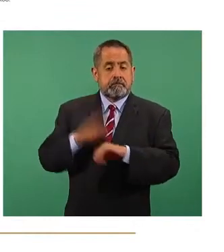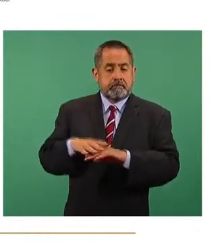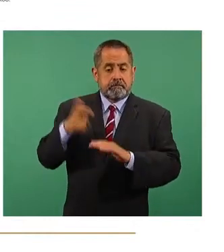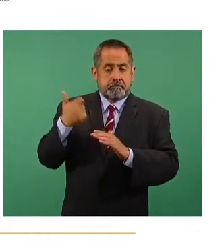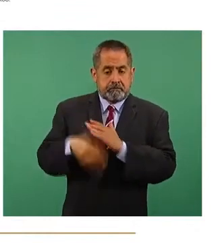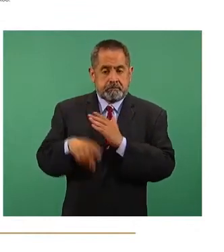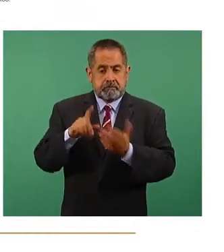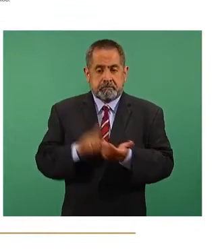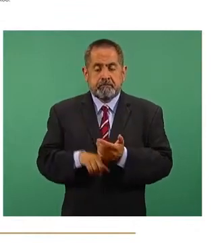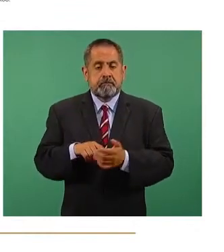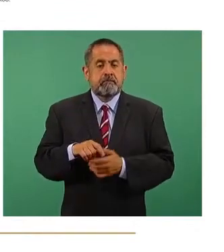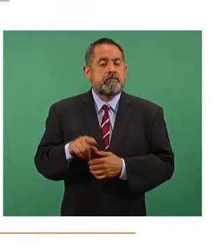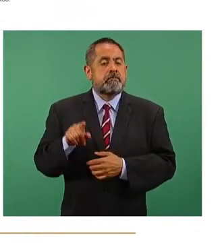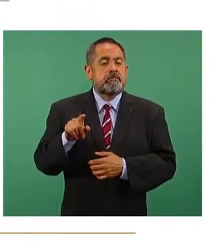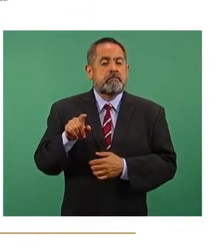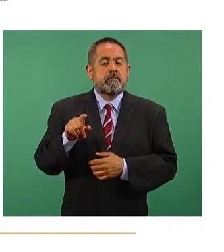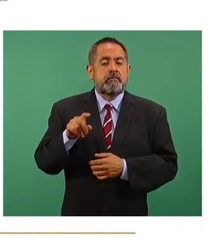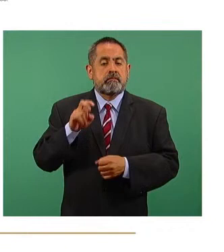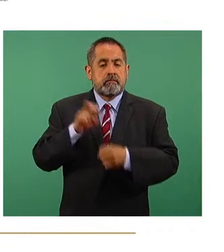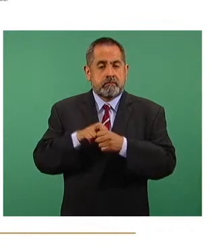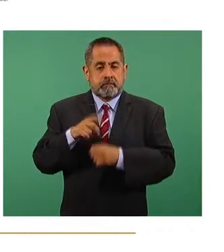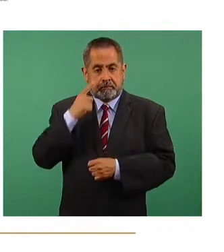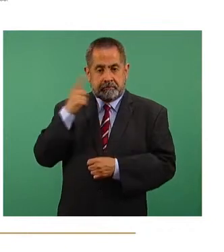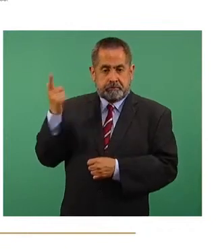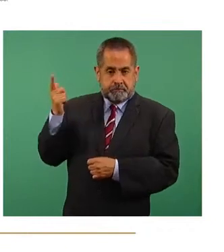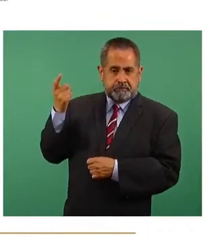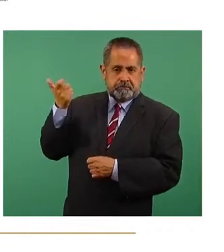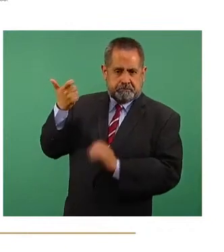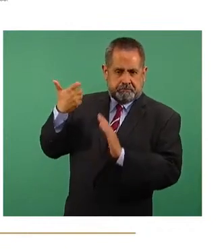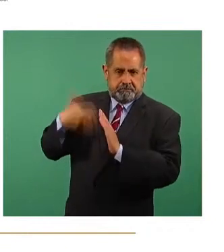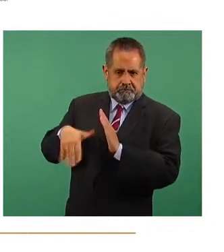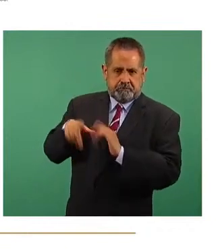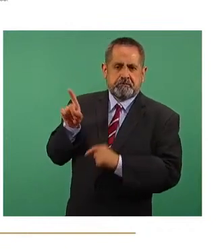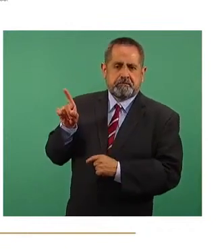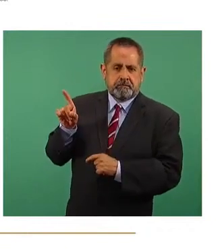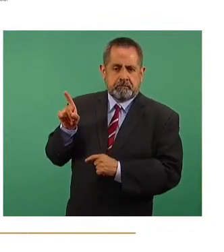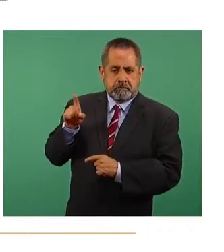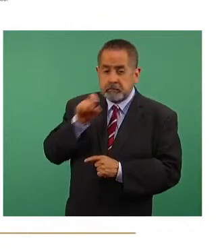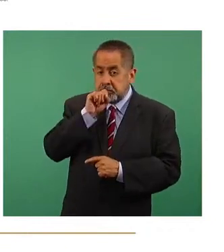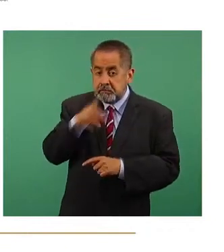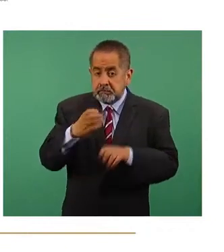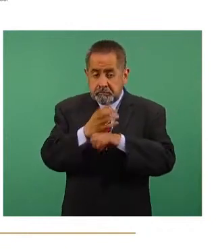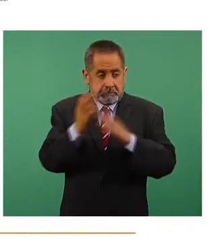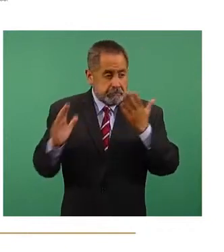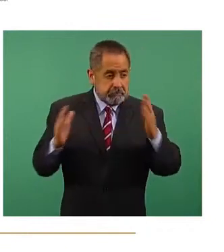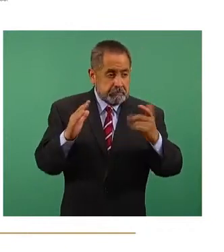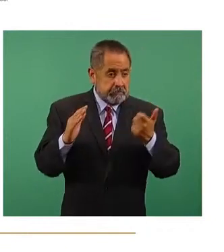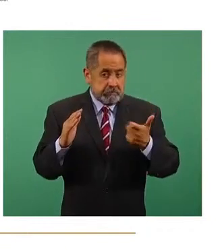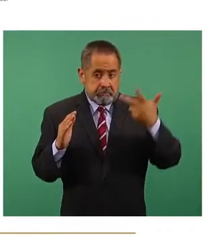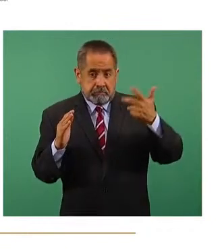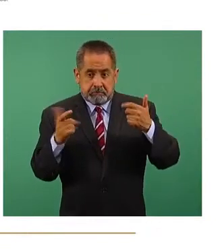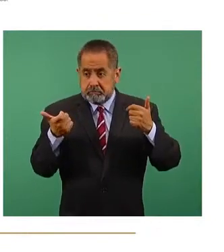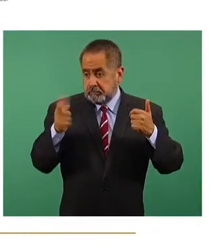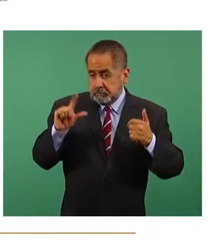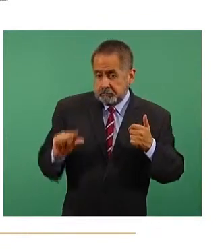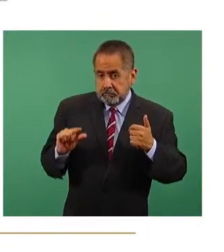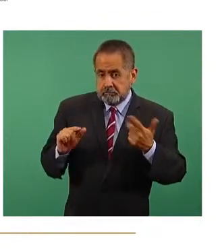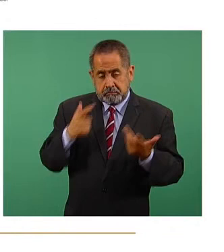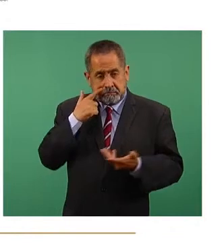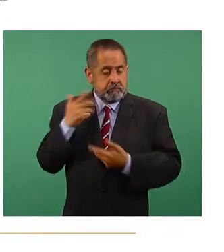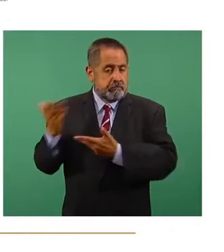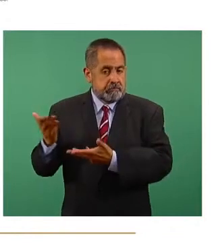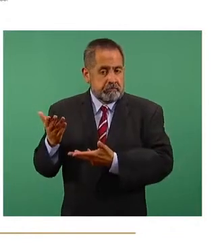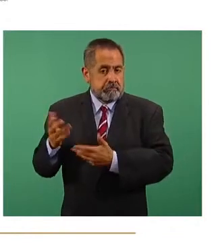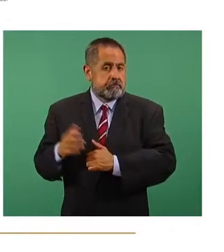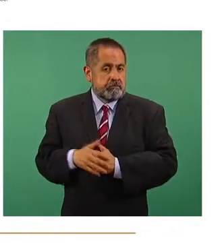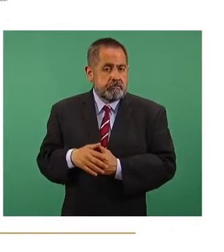32 centavos de Sociedad Cooperativa en Allende, Coahuila. Es el mismo estado y pueden ver la diferencia. También en el precio al público, 10